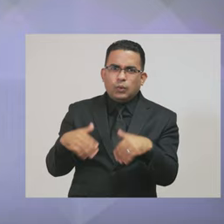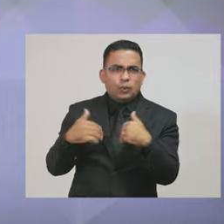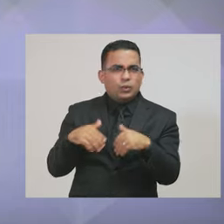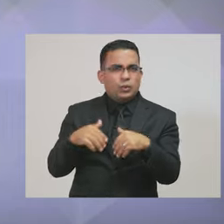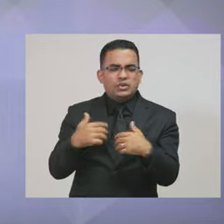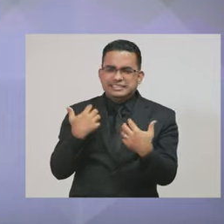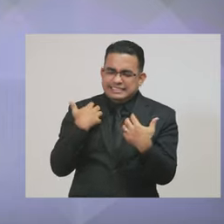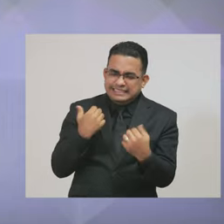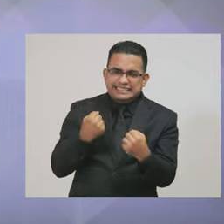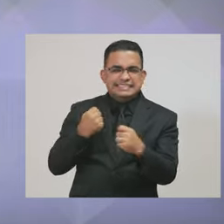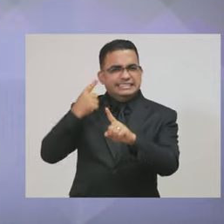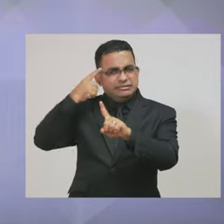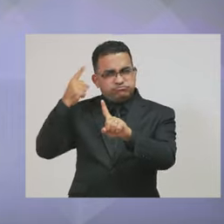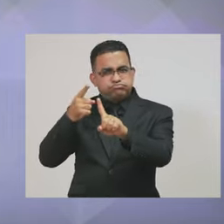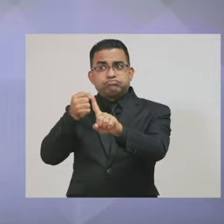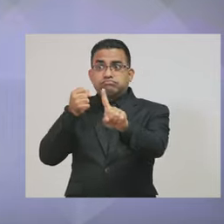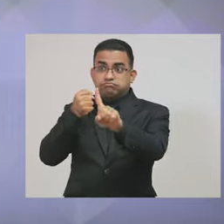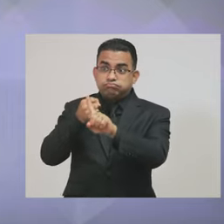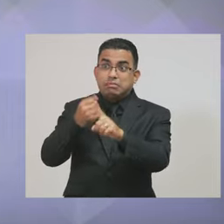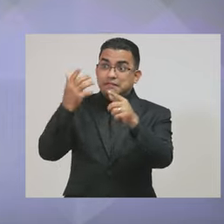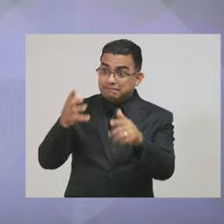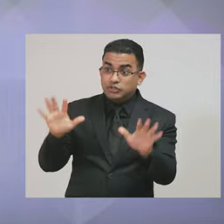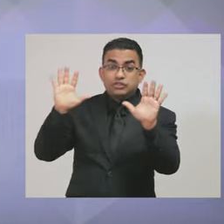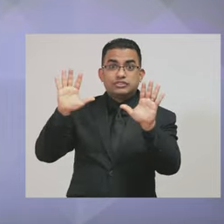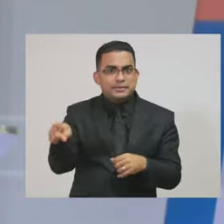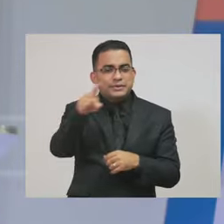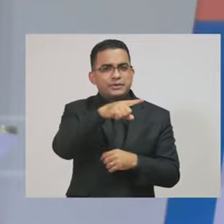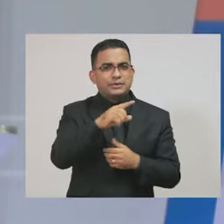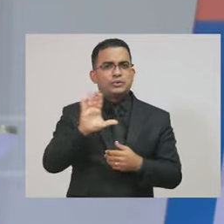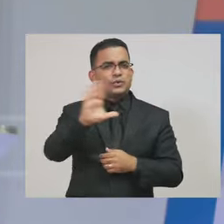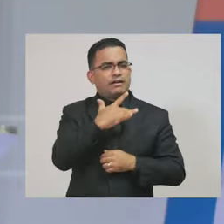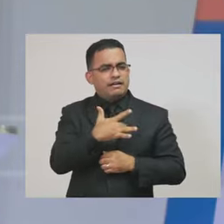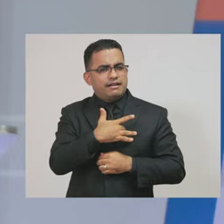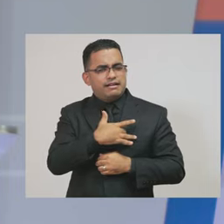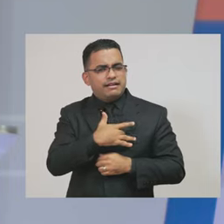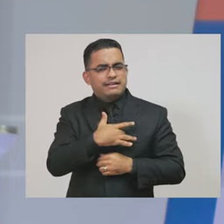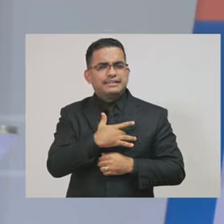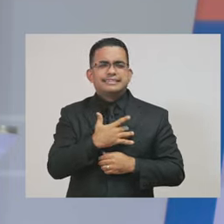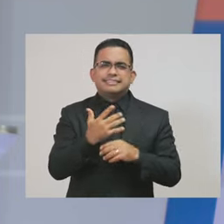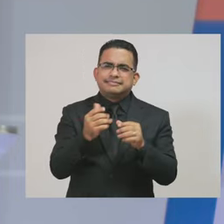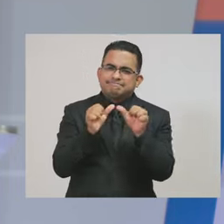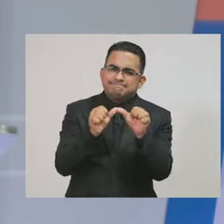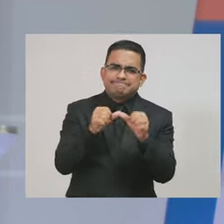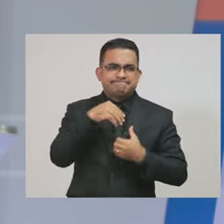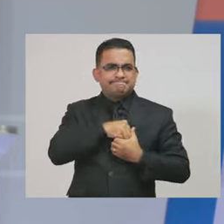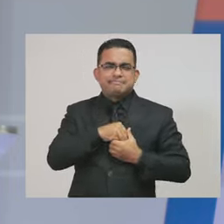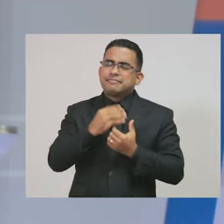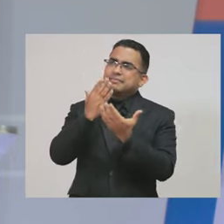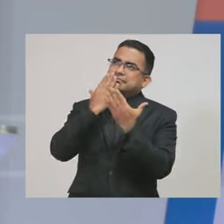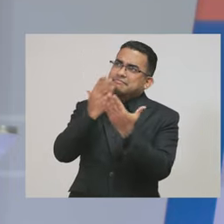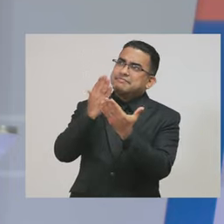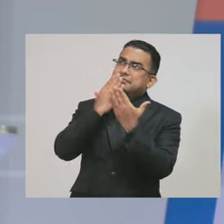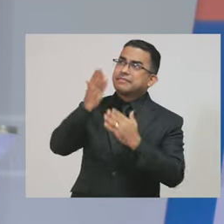y lograda con tanto sacrificio y tanta fuerza de voluntad que se manifieste que existen los en lo más profundo de su